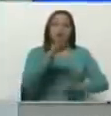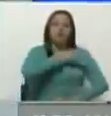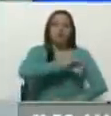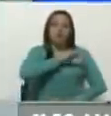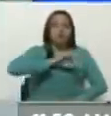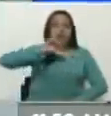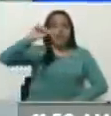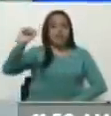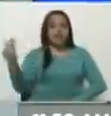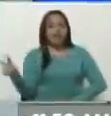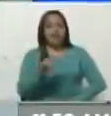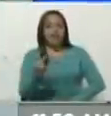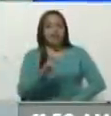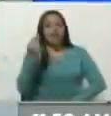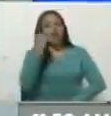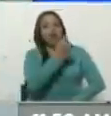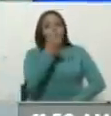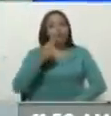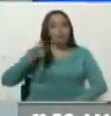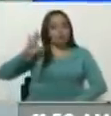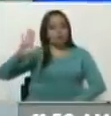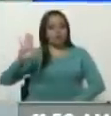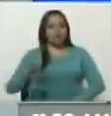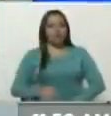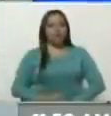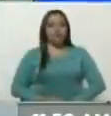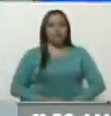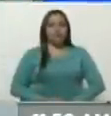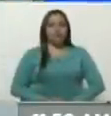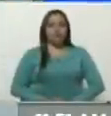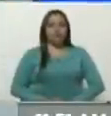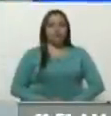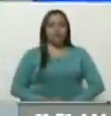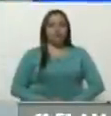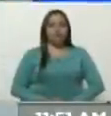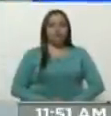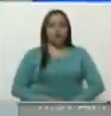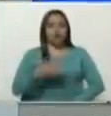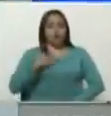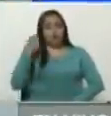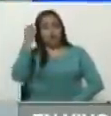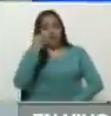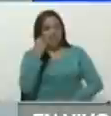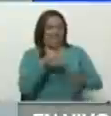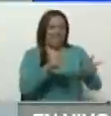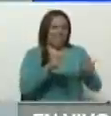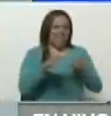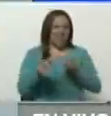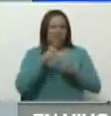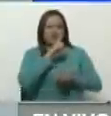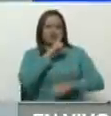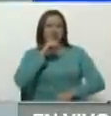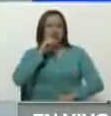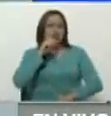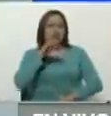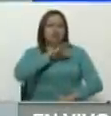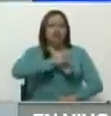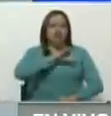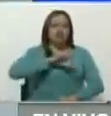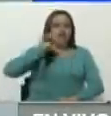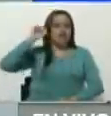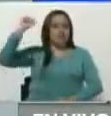Venezuela, es un compromiso. Es decir, a mí me parecería raro que en nombre del